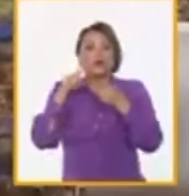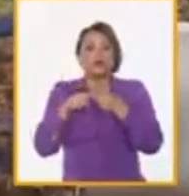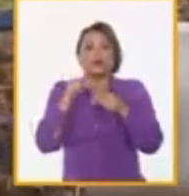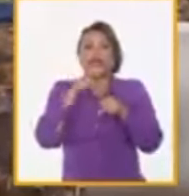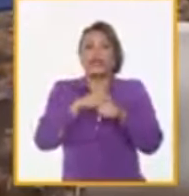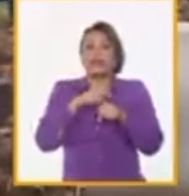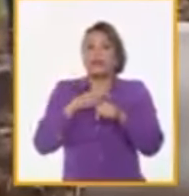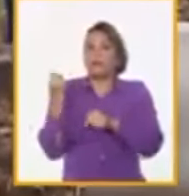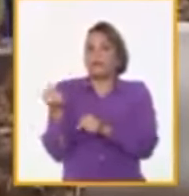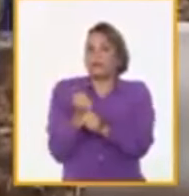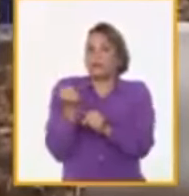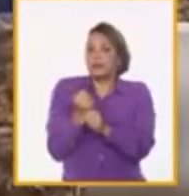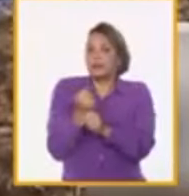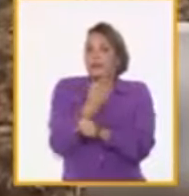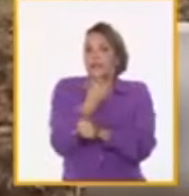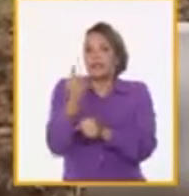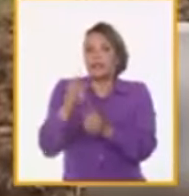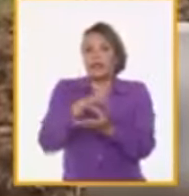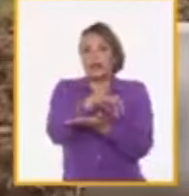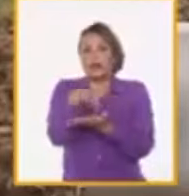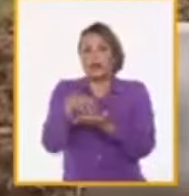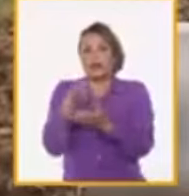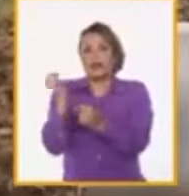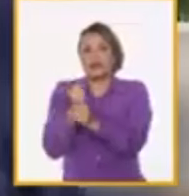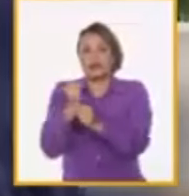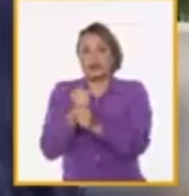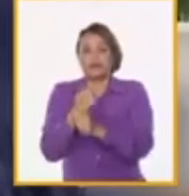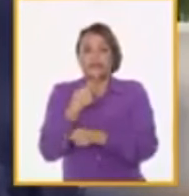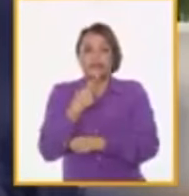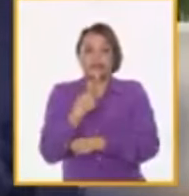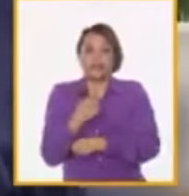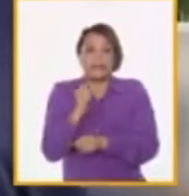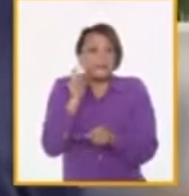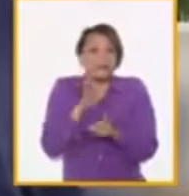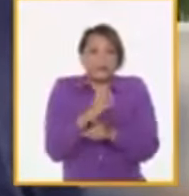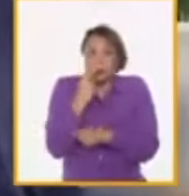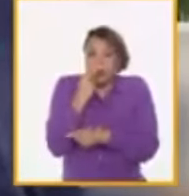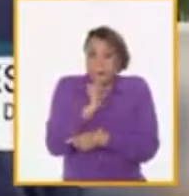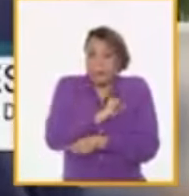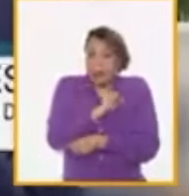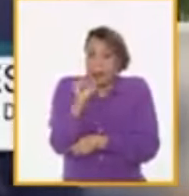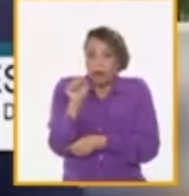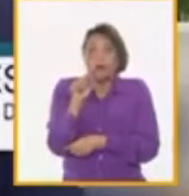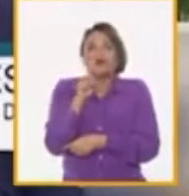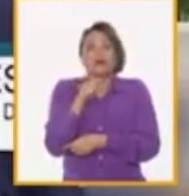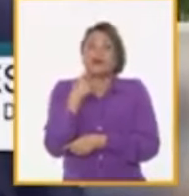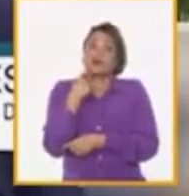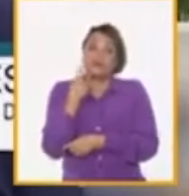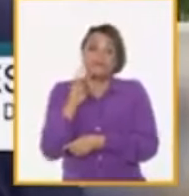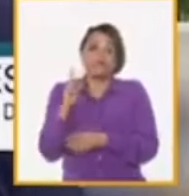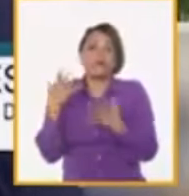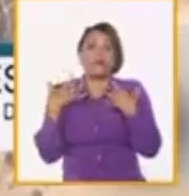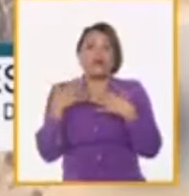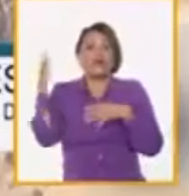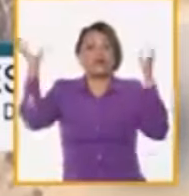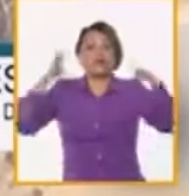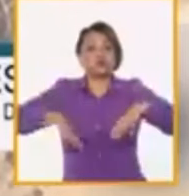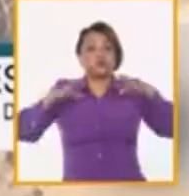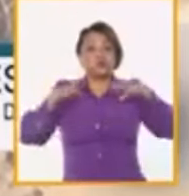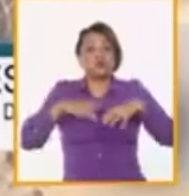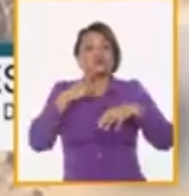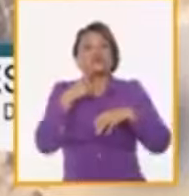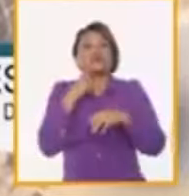ejecución de cada trabajo. Empezamos bien temprano porque este verano se ha comportado con bastante lluvia y la soldadura que se está haciendo con